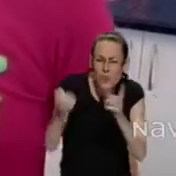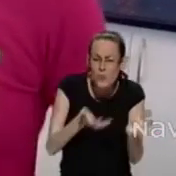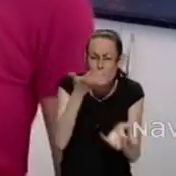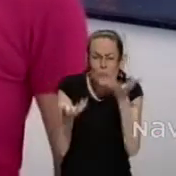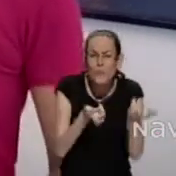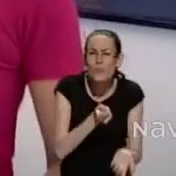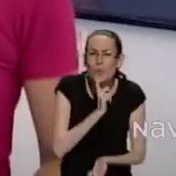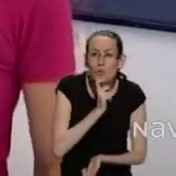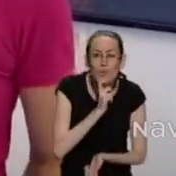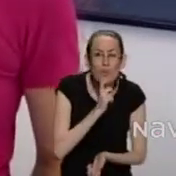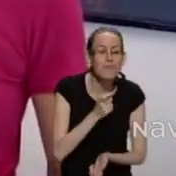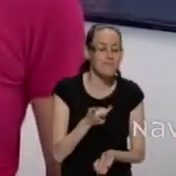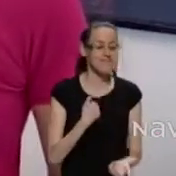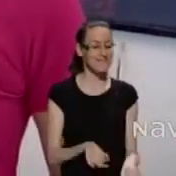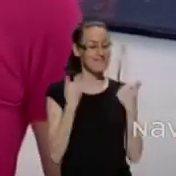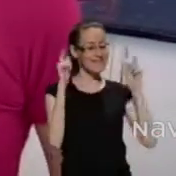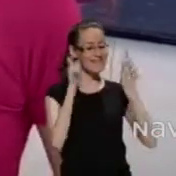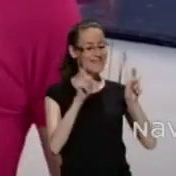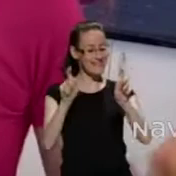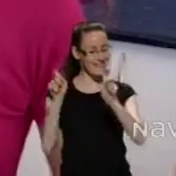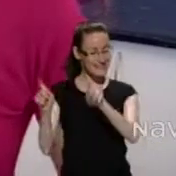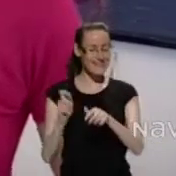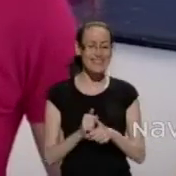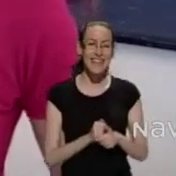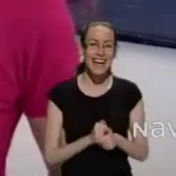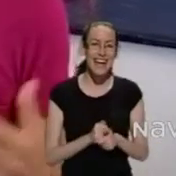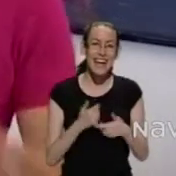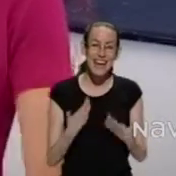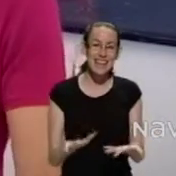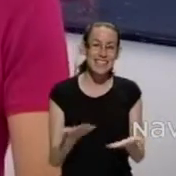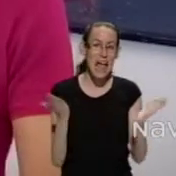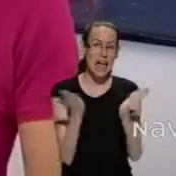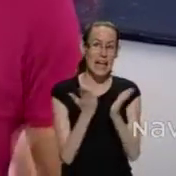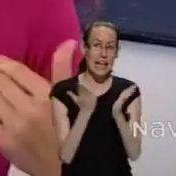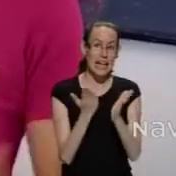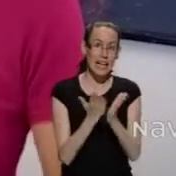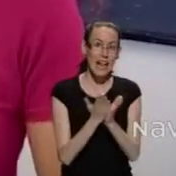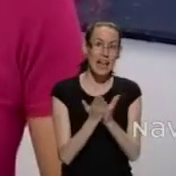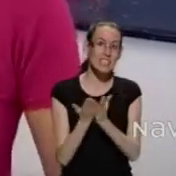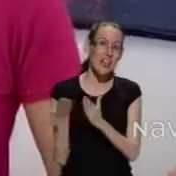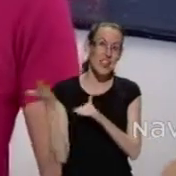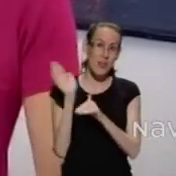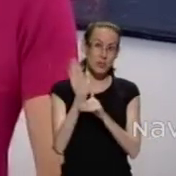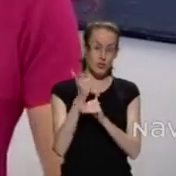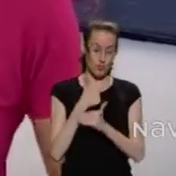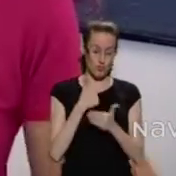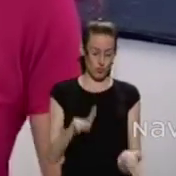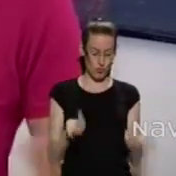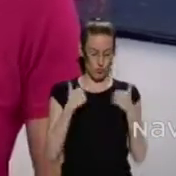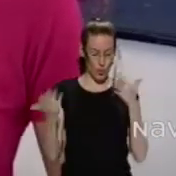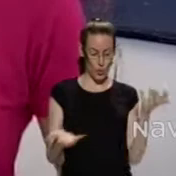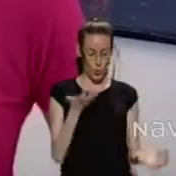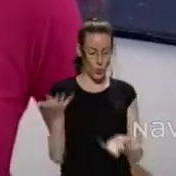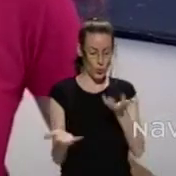macrobiótica y de manera energética. Entonces, bueno, pues unas veces la clase es una demostración de cocina. Yo cocino y las personas pues me